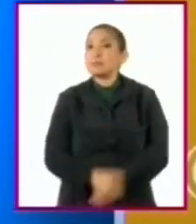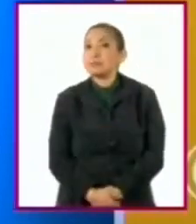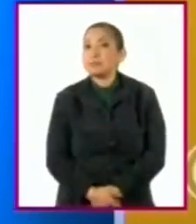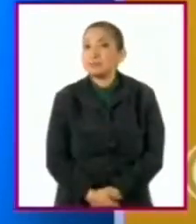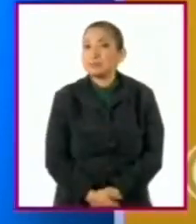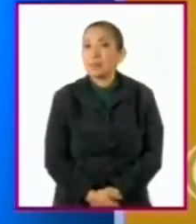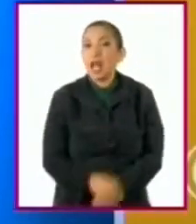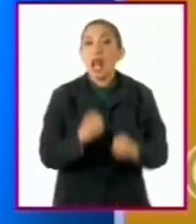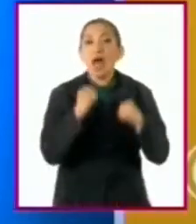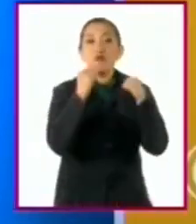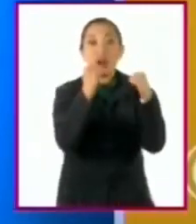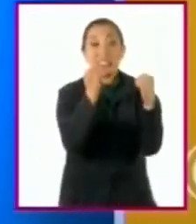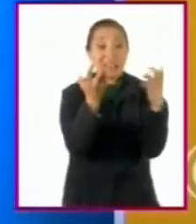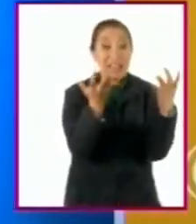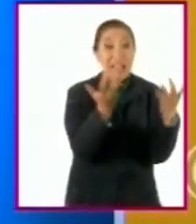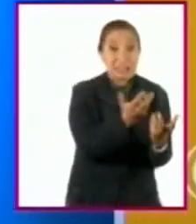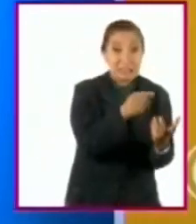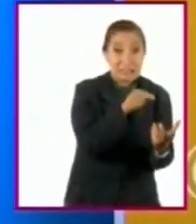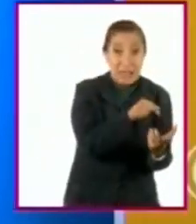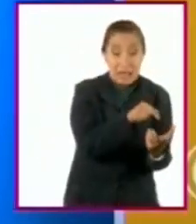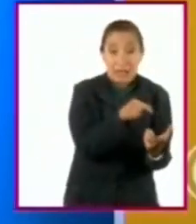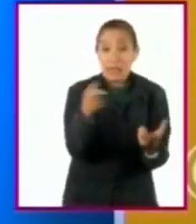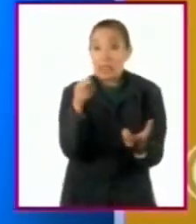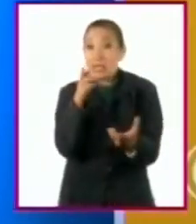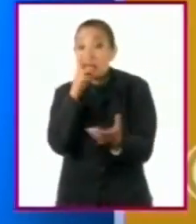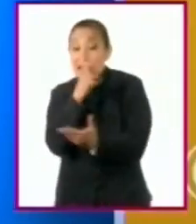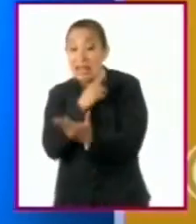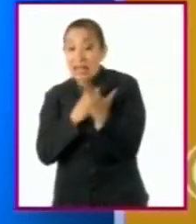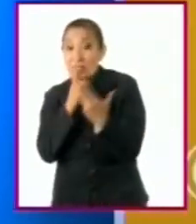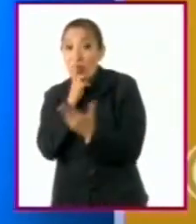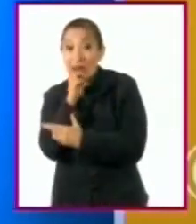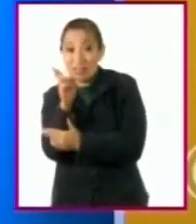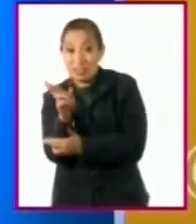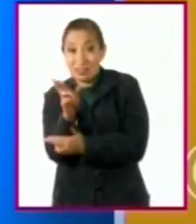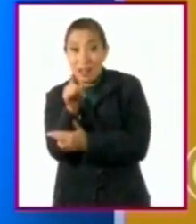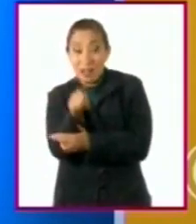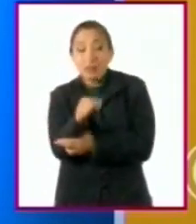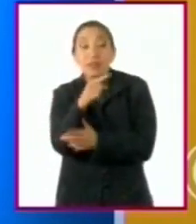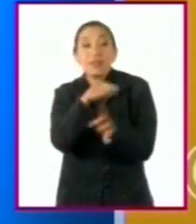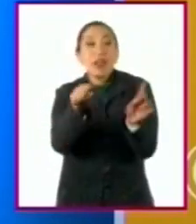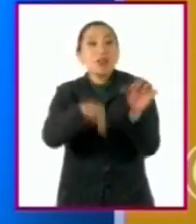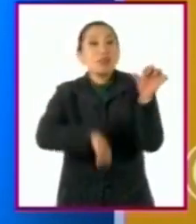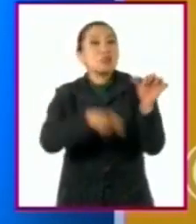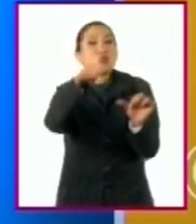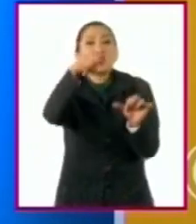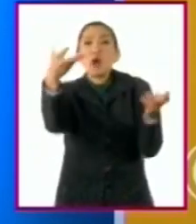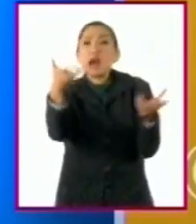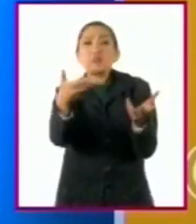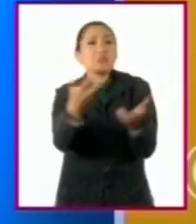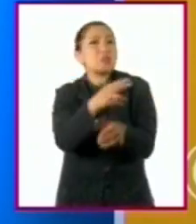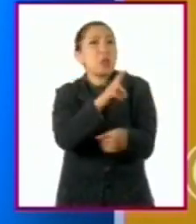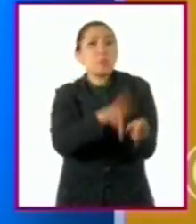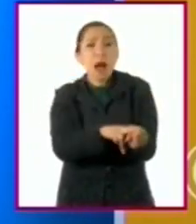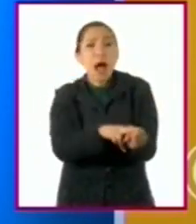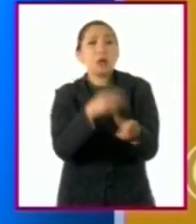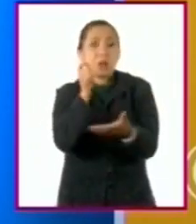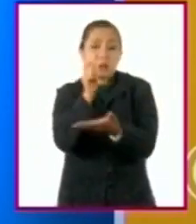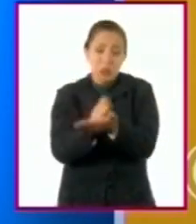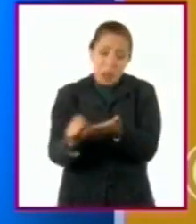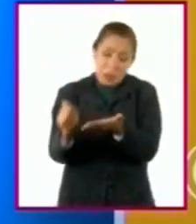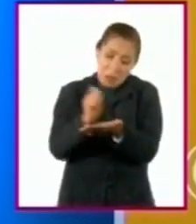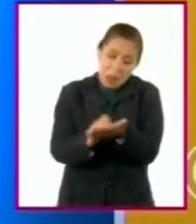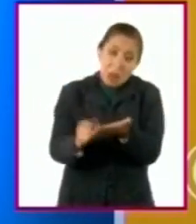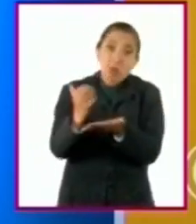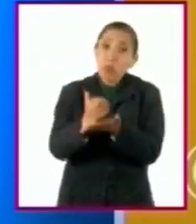Las fuerzas de acción y reacción están presentes en varias de las actividades que realizas, comúnmente como escribir en